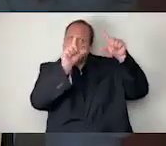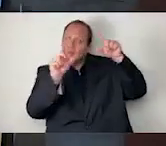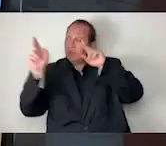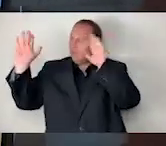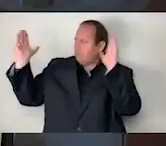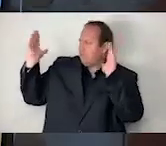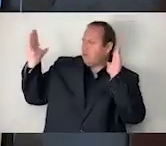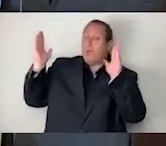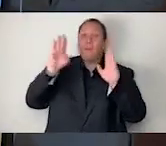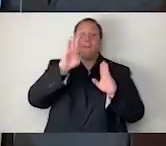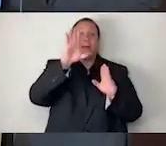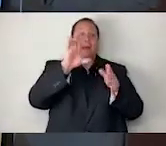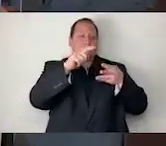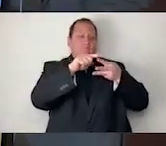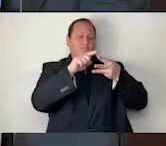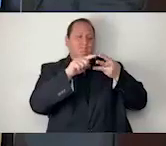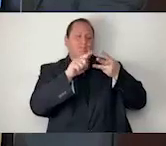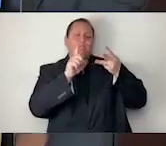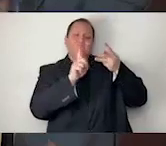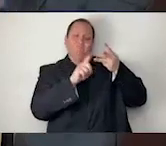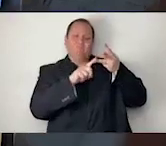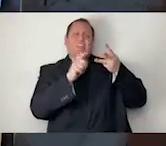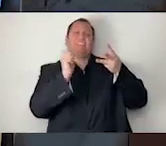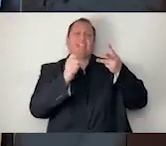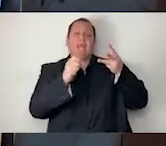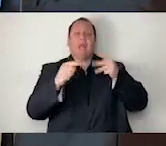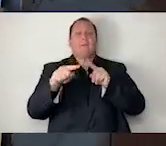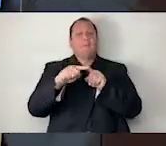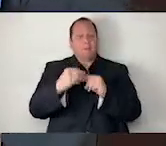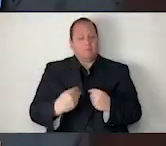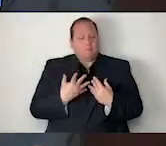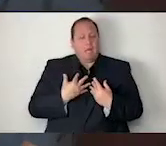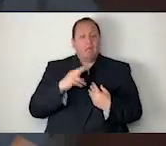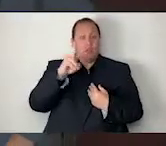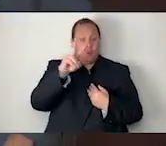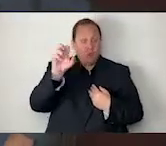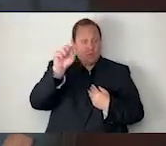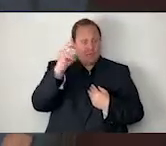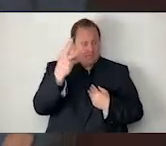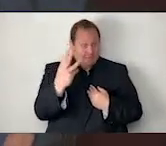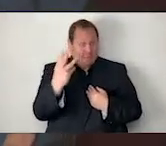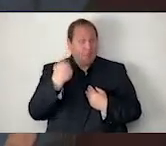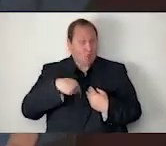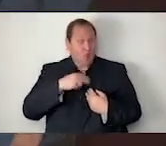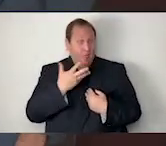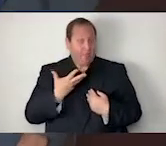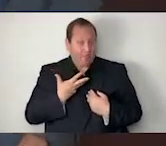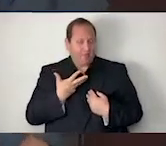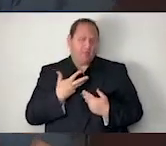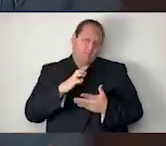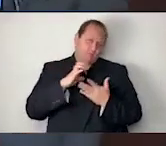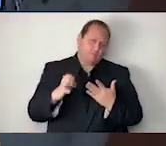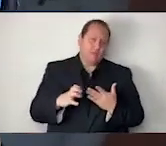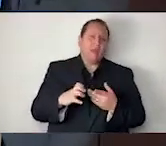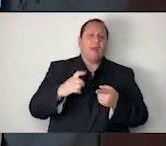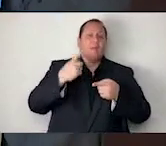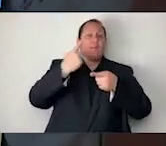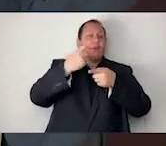nosotros tenemos por ejemplo en primer lugar la ciudad de méxico tiene 855 segundo lugar estaba méxico con 354